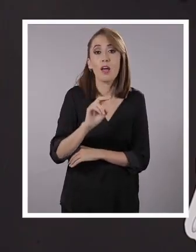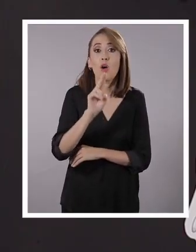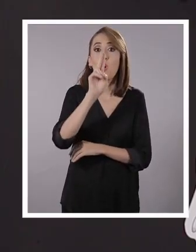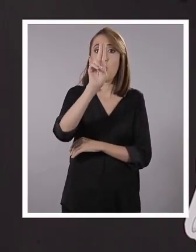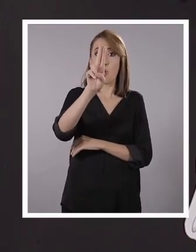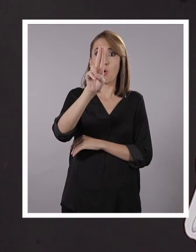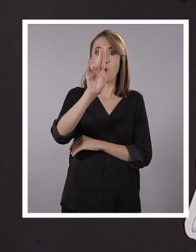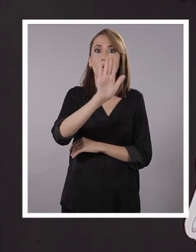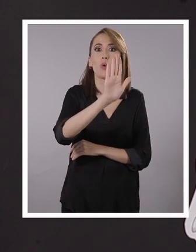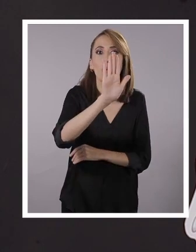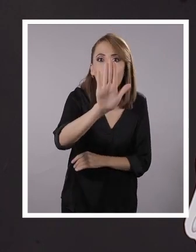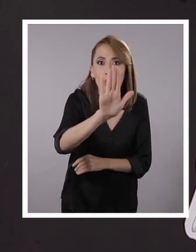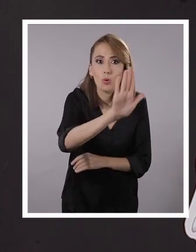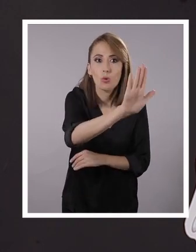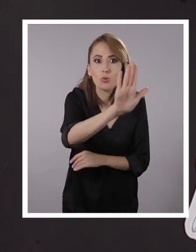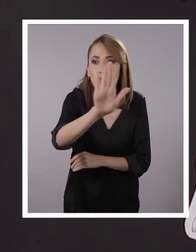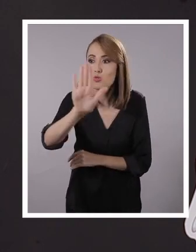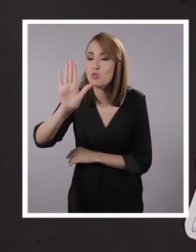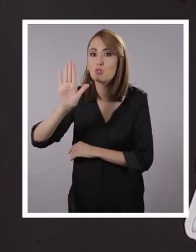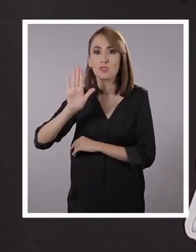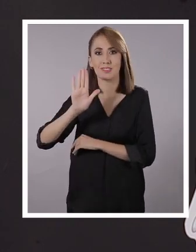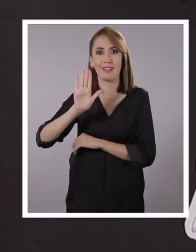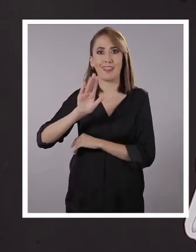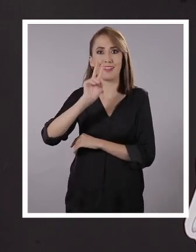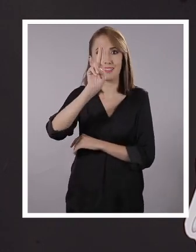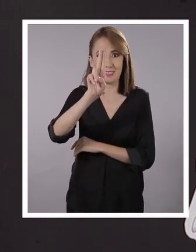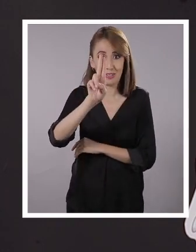¡Oh, genial! Ustedes